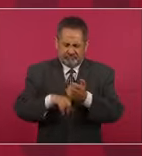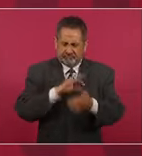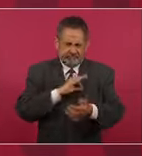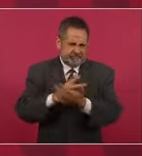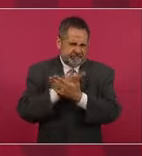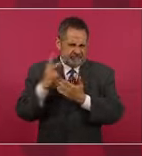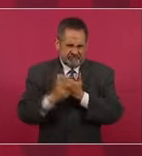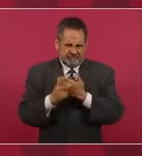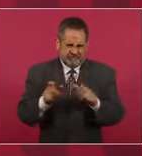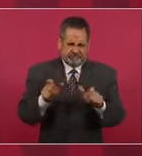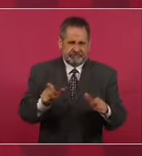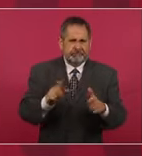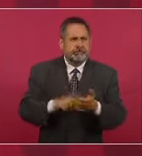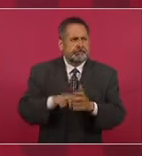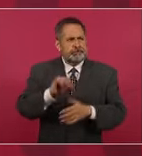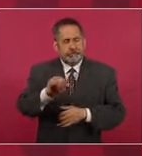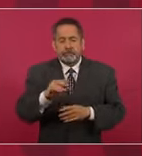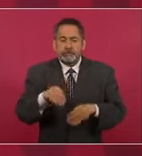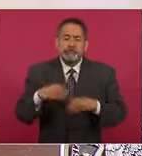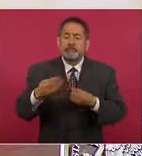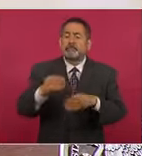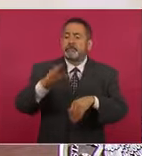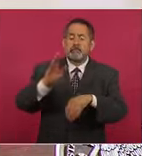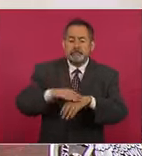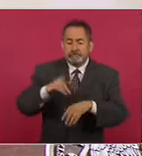y que se facilite